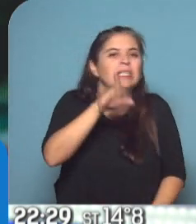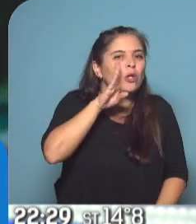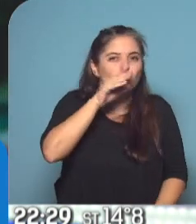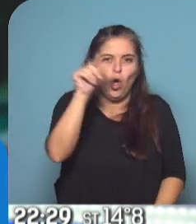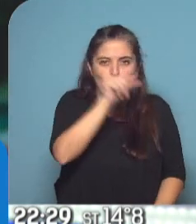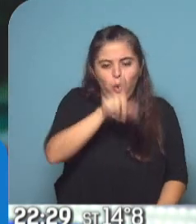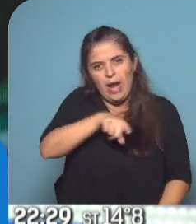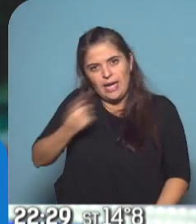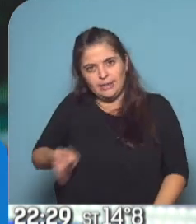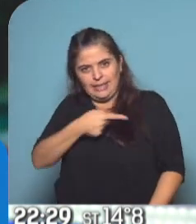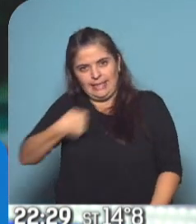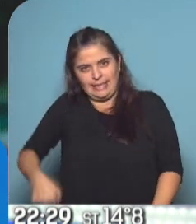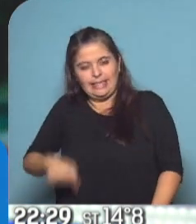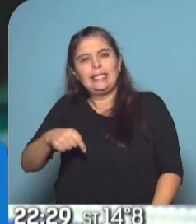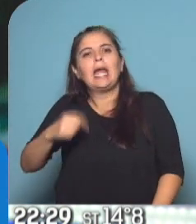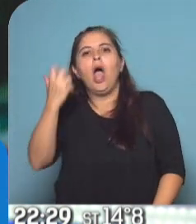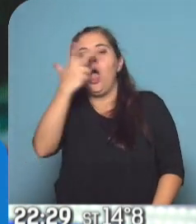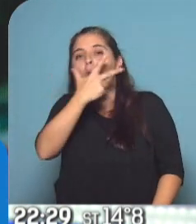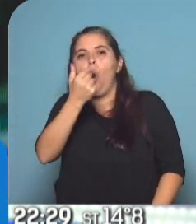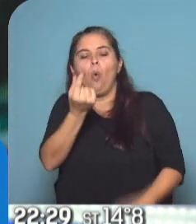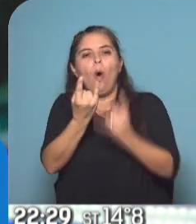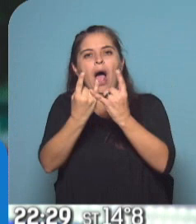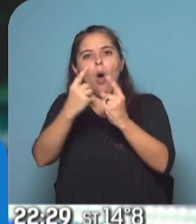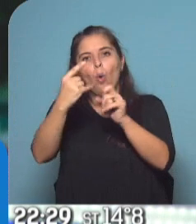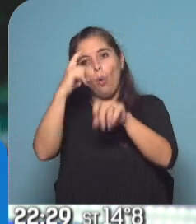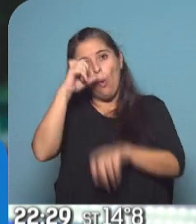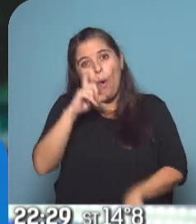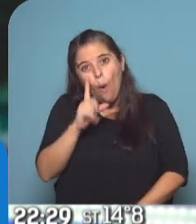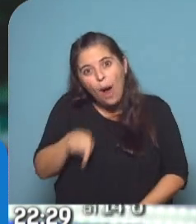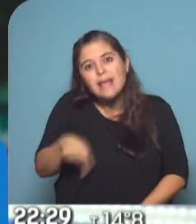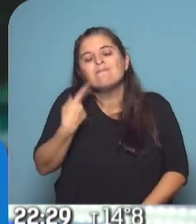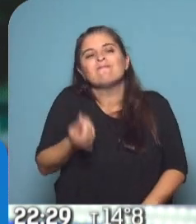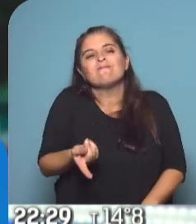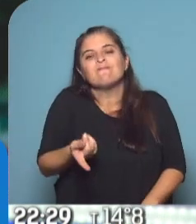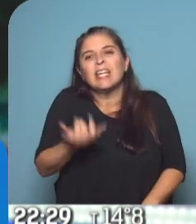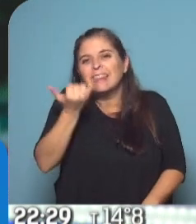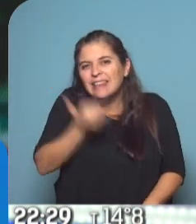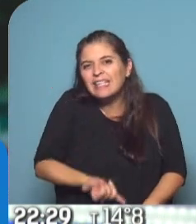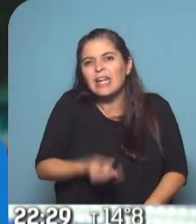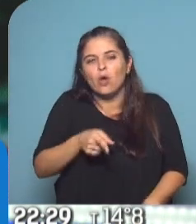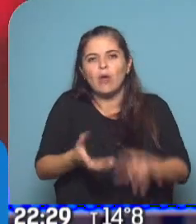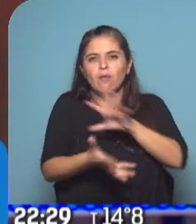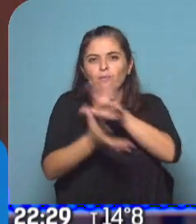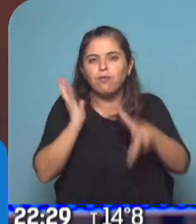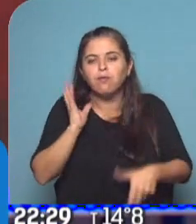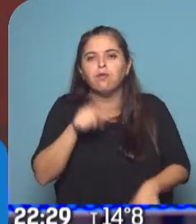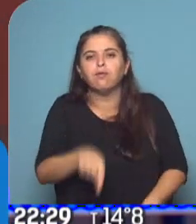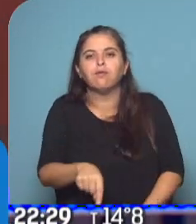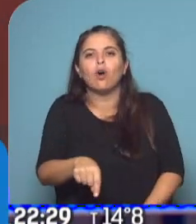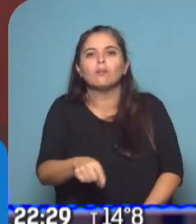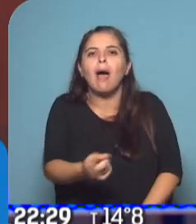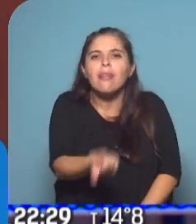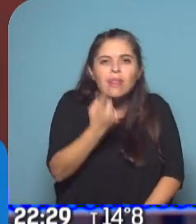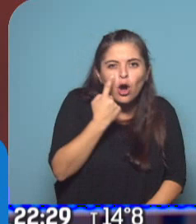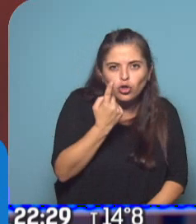se pueden pensar como parte de un sistema de conocimiento emplazado bueno tanto en un caso en eeuu sin otro en china